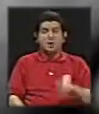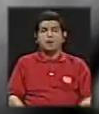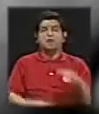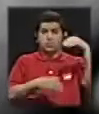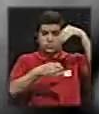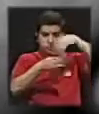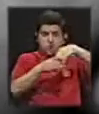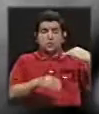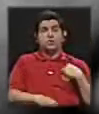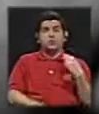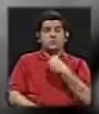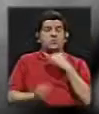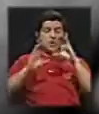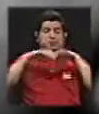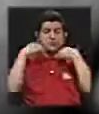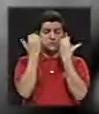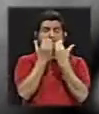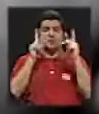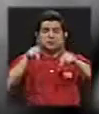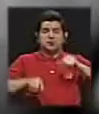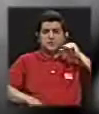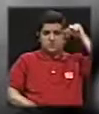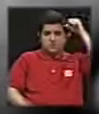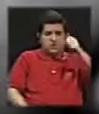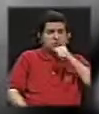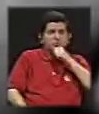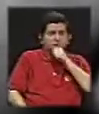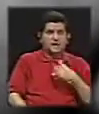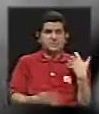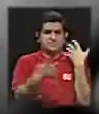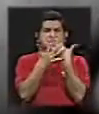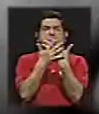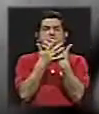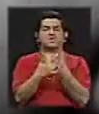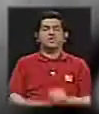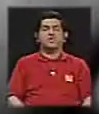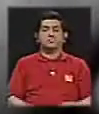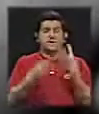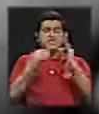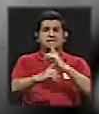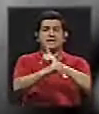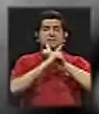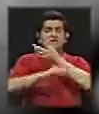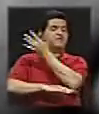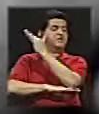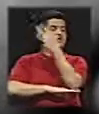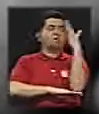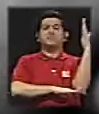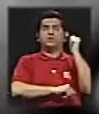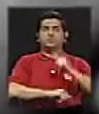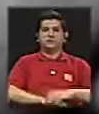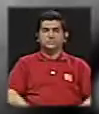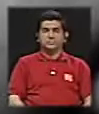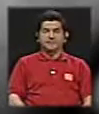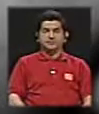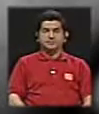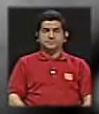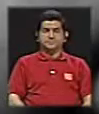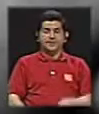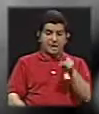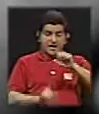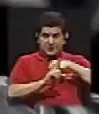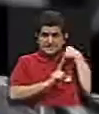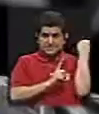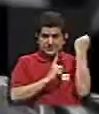incluyendo muchos miembros del Consejo de Ancianos, presos por la defensa de nuestros bosques. Entonces, en este